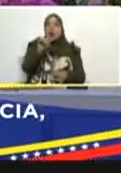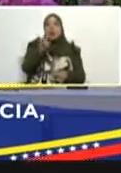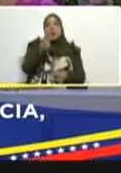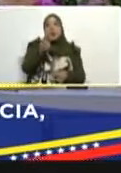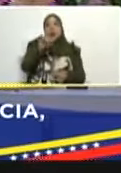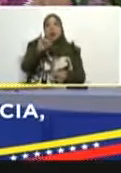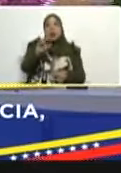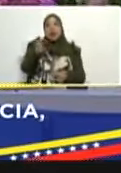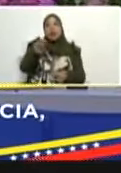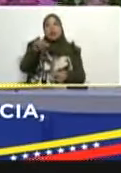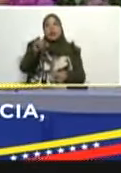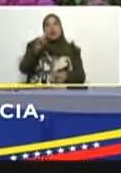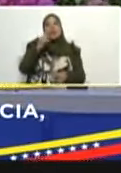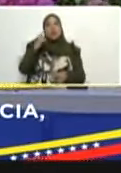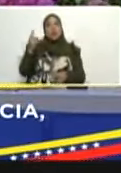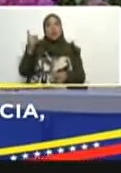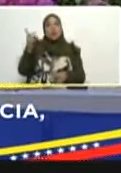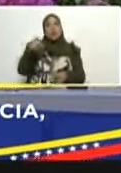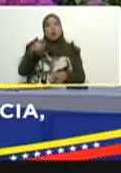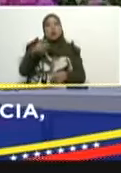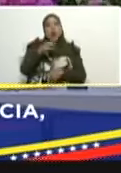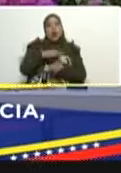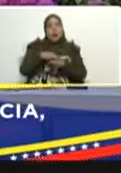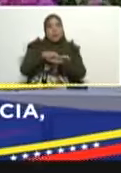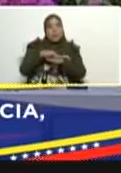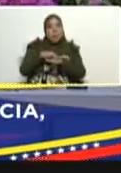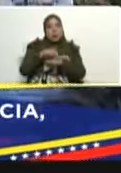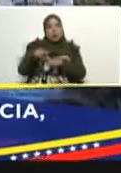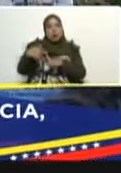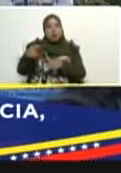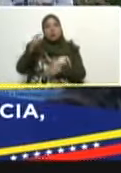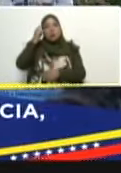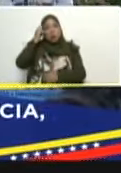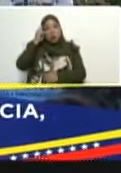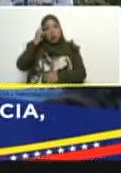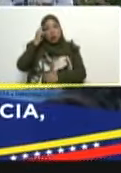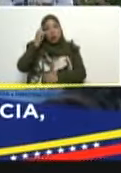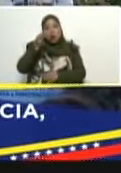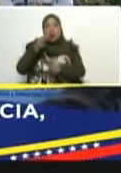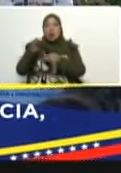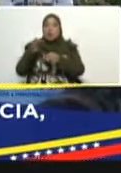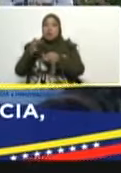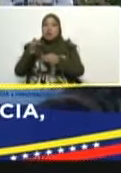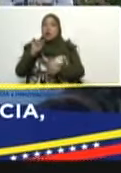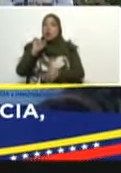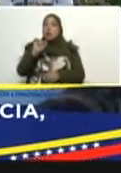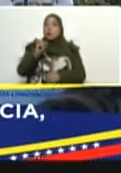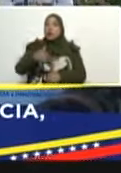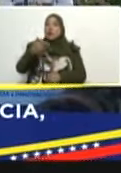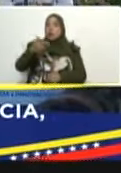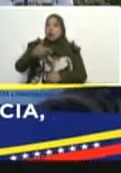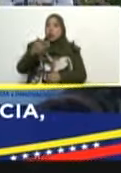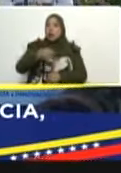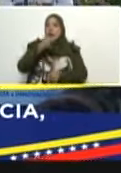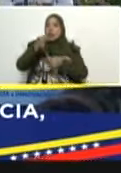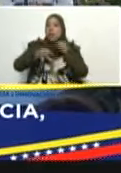hablando de un conjunto de anuncios que dará la ministra en los próximos días, muy importante